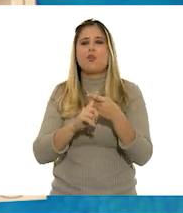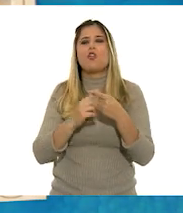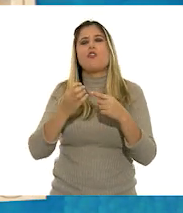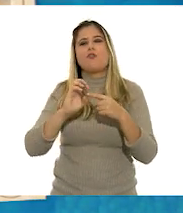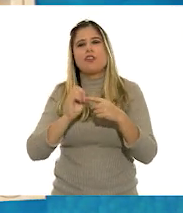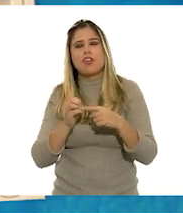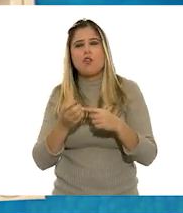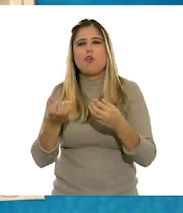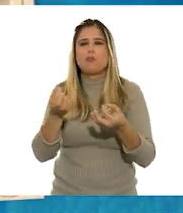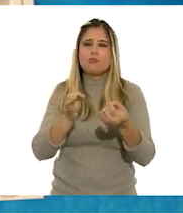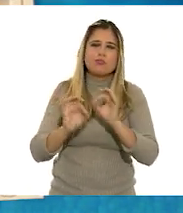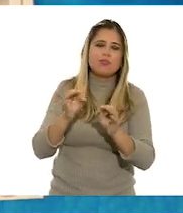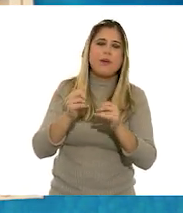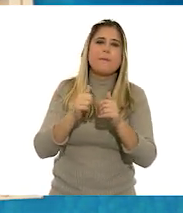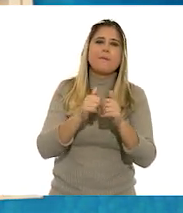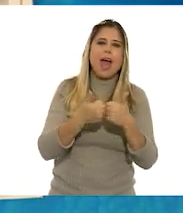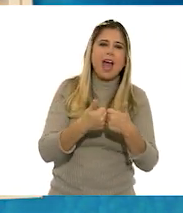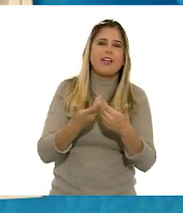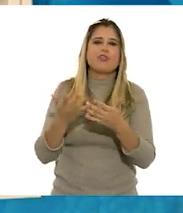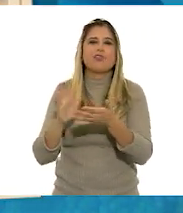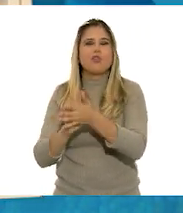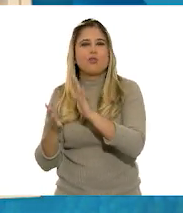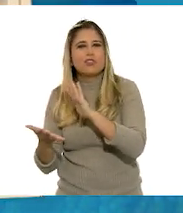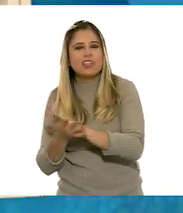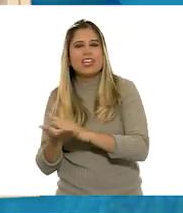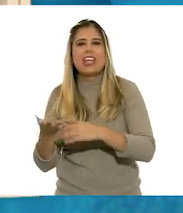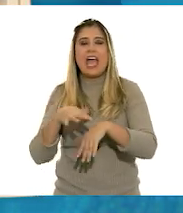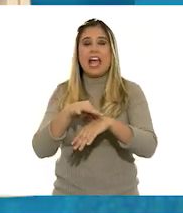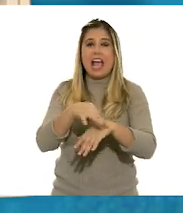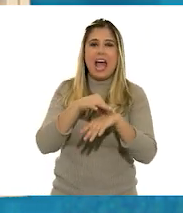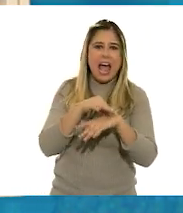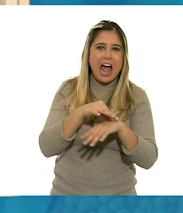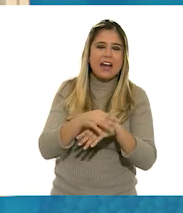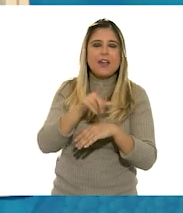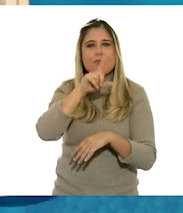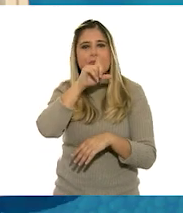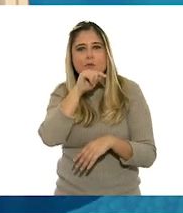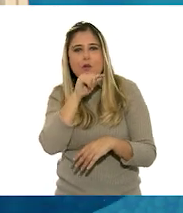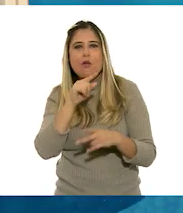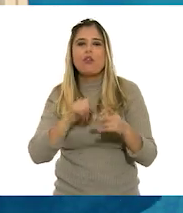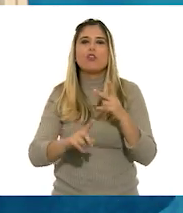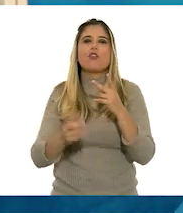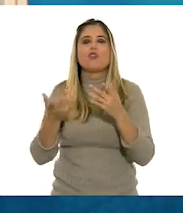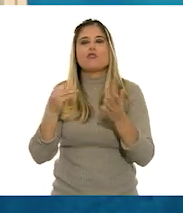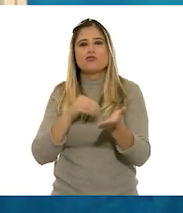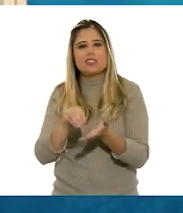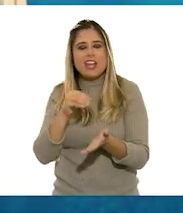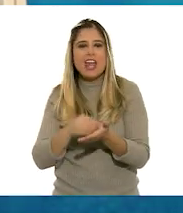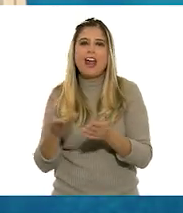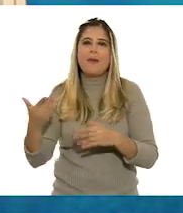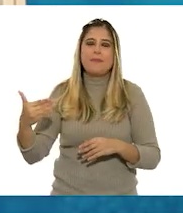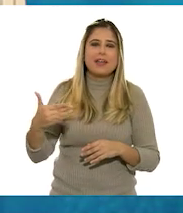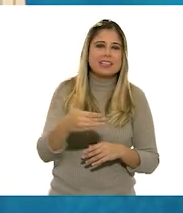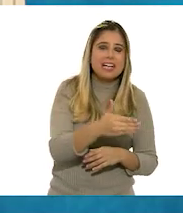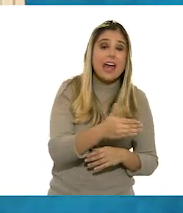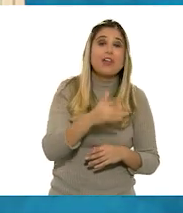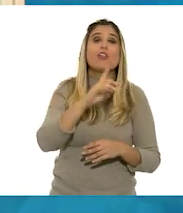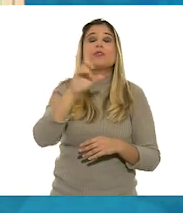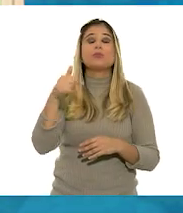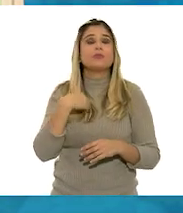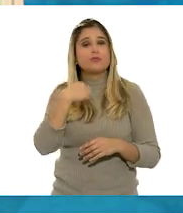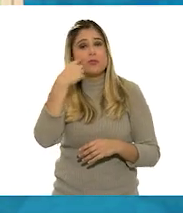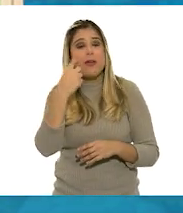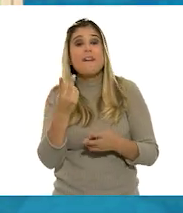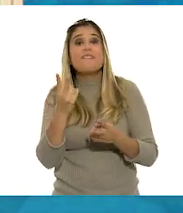cereales, como pan, tortillas, también la carne fresca, como el pollo, el cerdo, el pescado. Y me fijo muy bien que